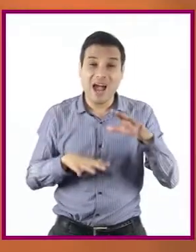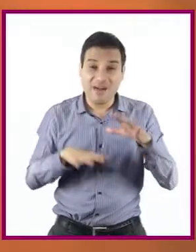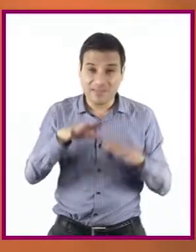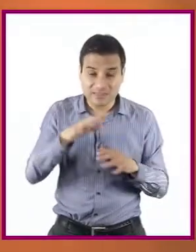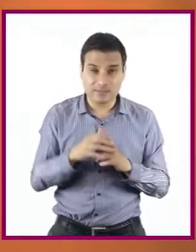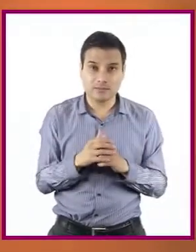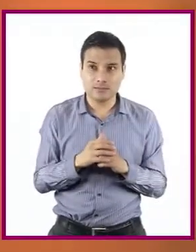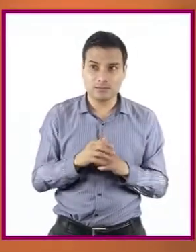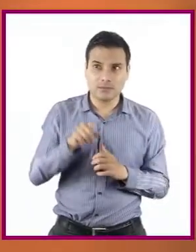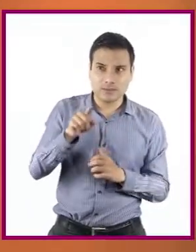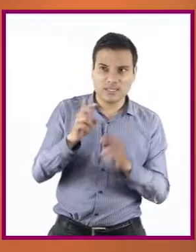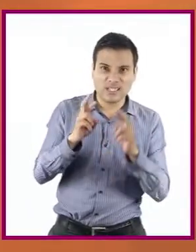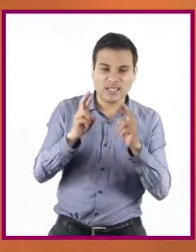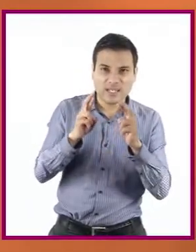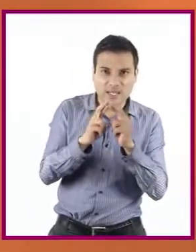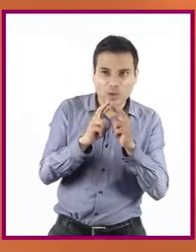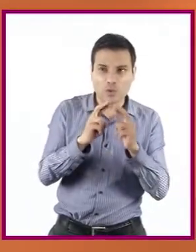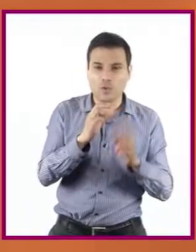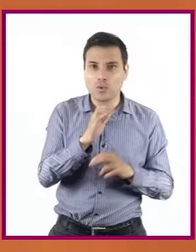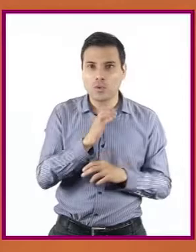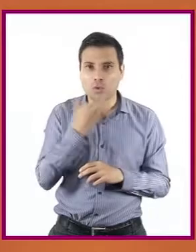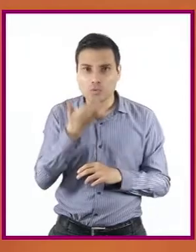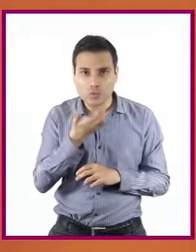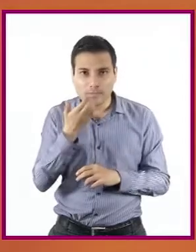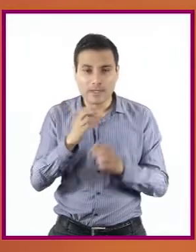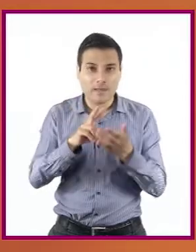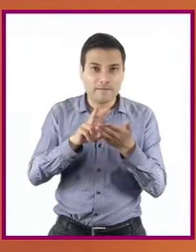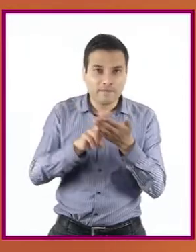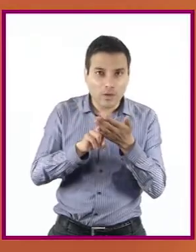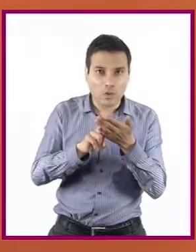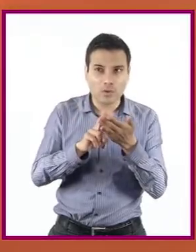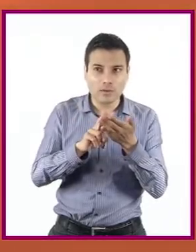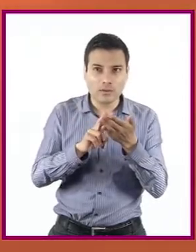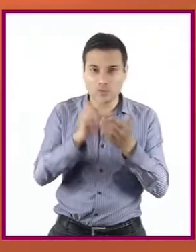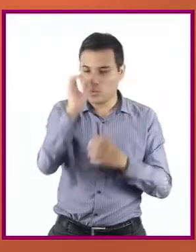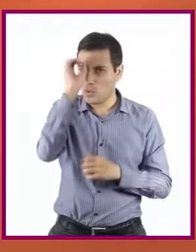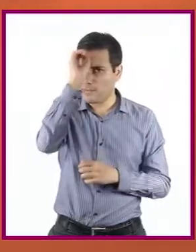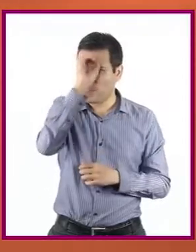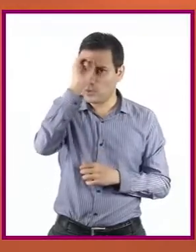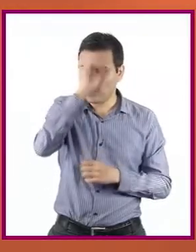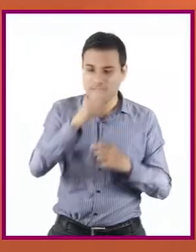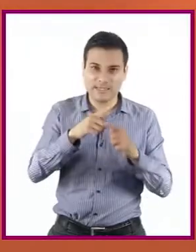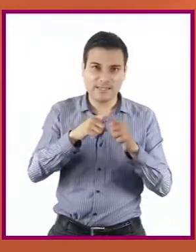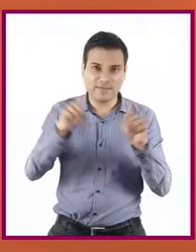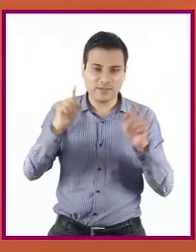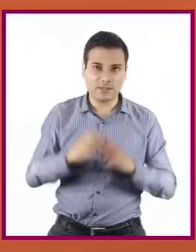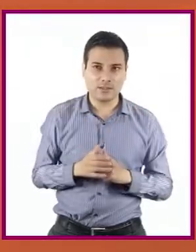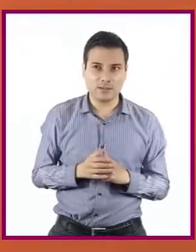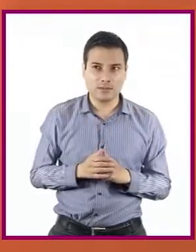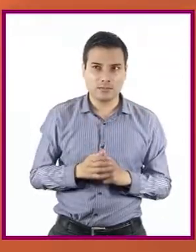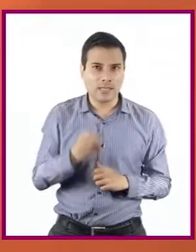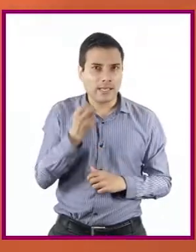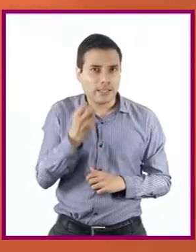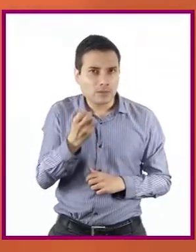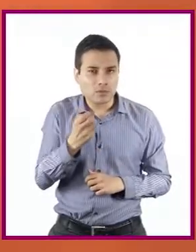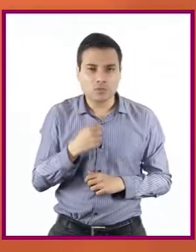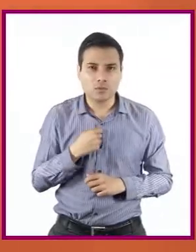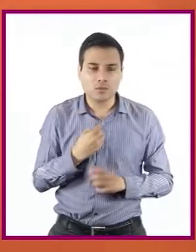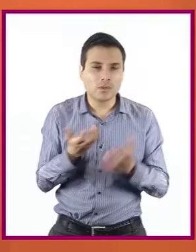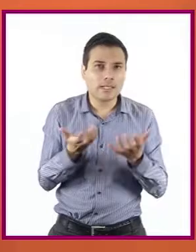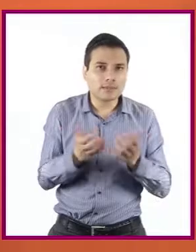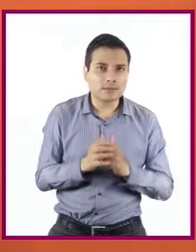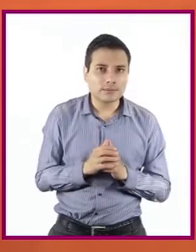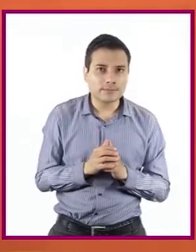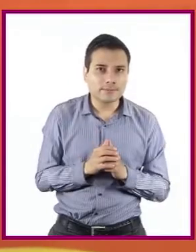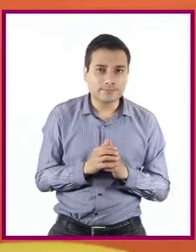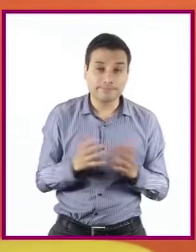con creencias religiosas, costumbres, valores y maneras de ser diferentes. Ante estas situaciones podemos observar